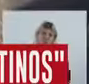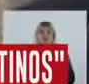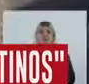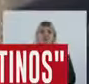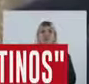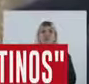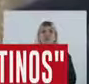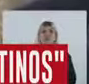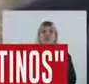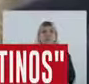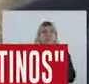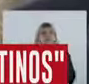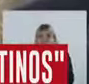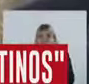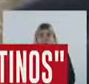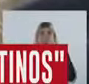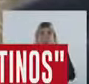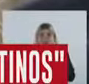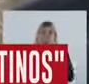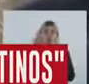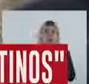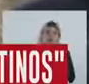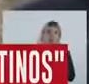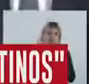Es lo mismo que hicieron nuestros médicos, nuestras médicas,